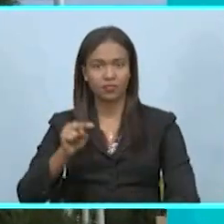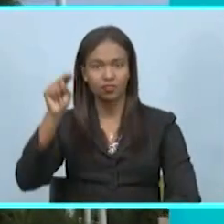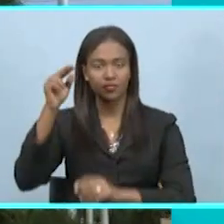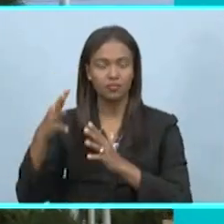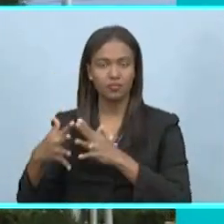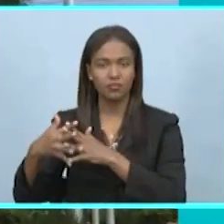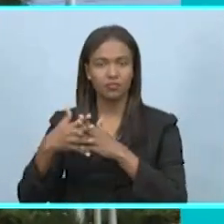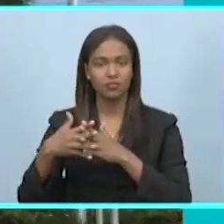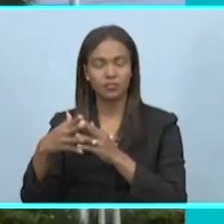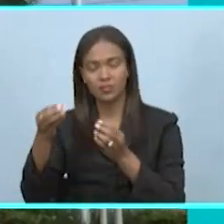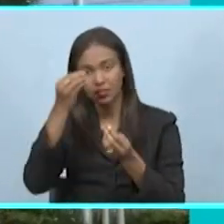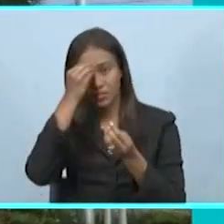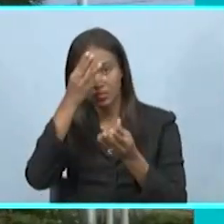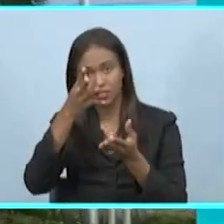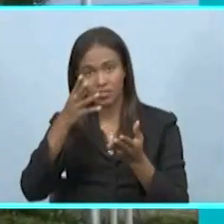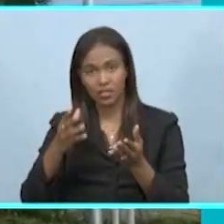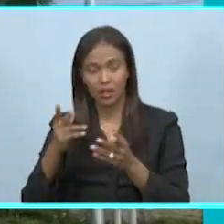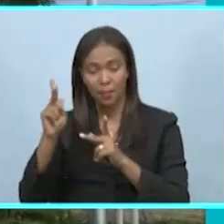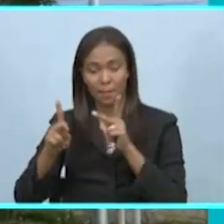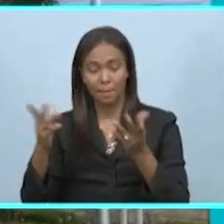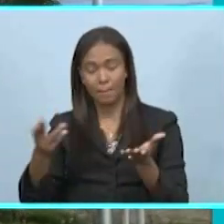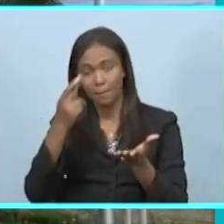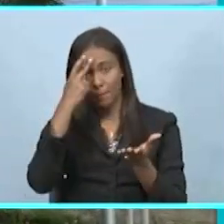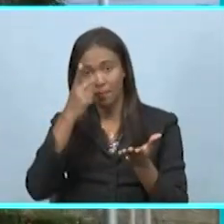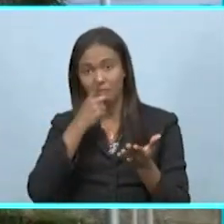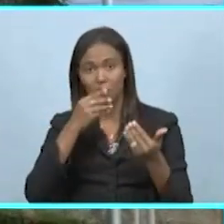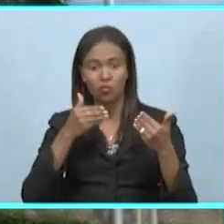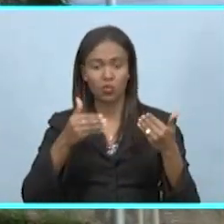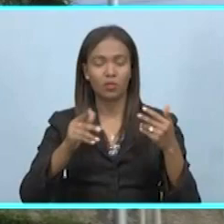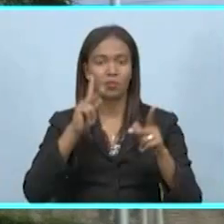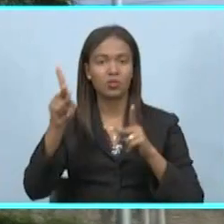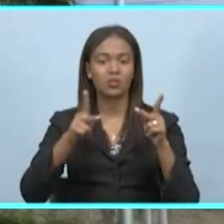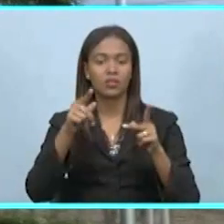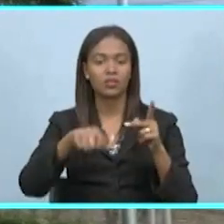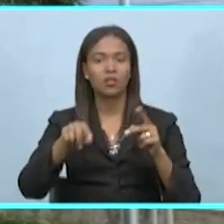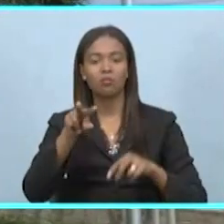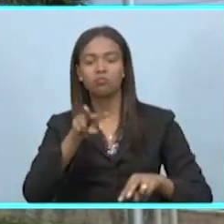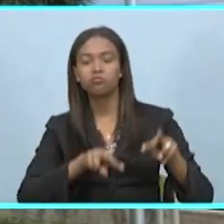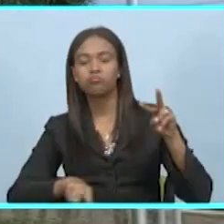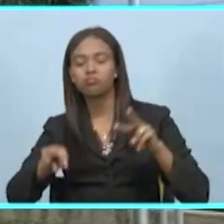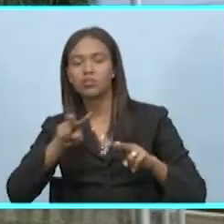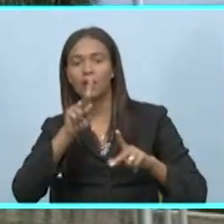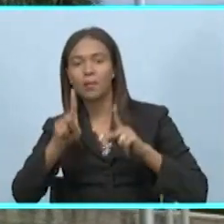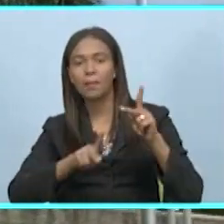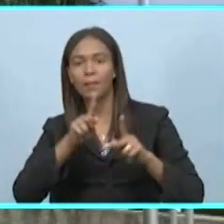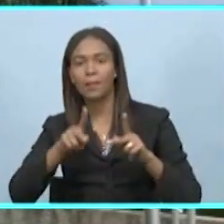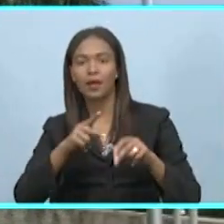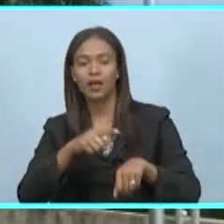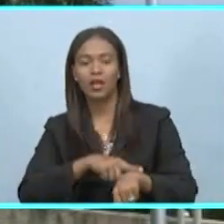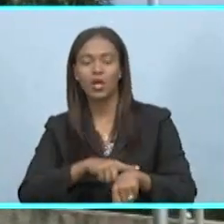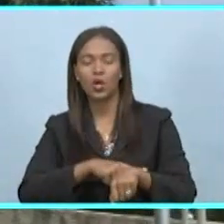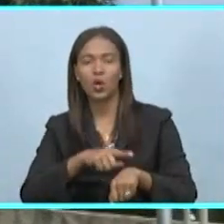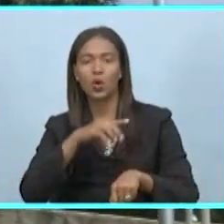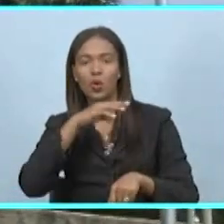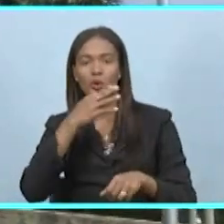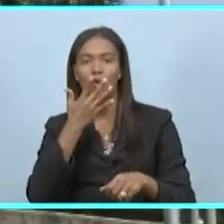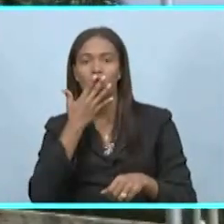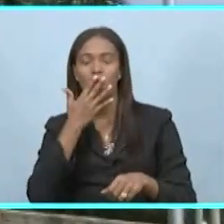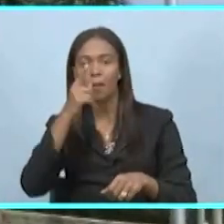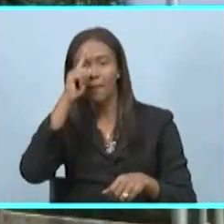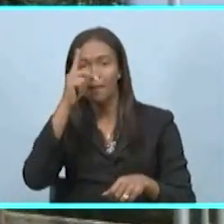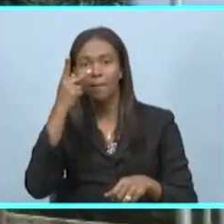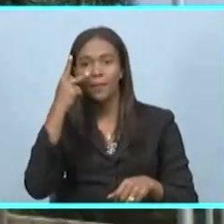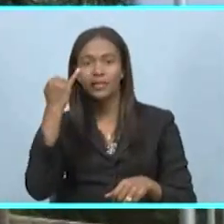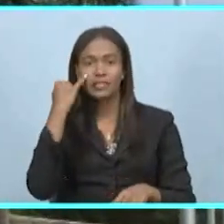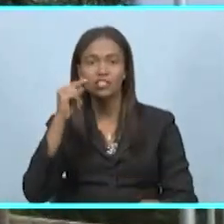norteamericanas indican que en los puertos dominicanos se realizan operativos en los que se inspeccionan a personas partiendo de color de piel para constatar si son